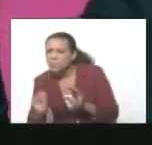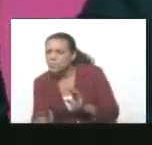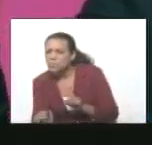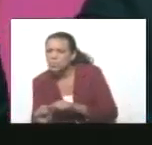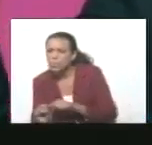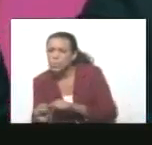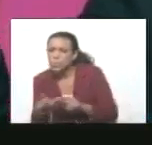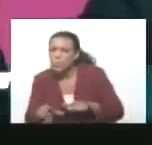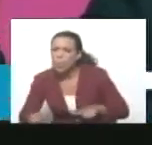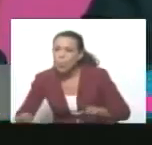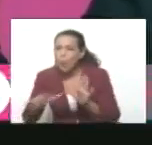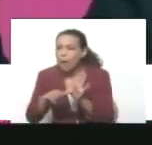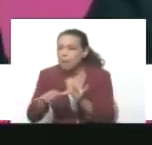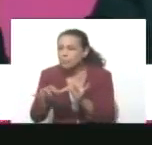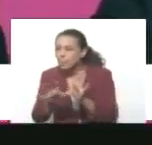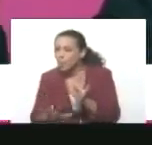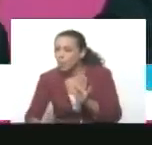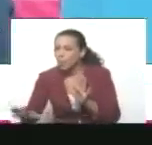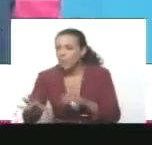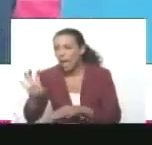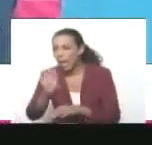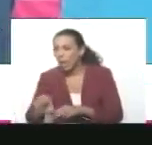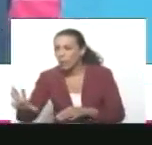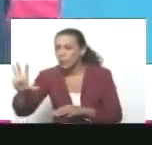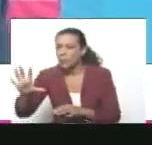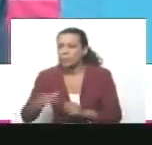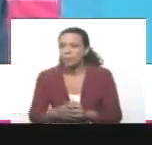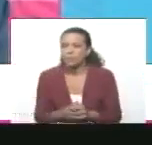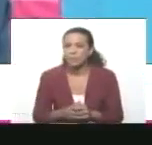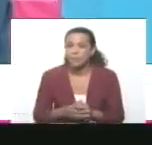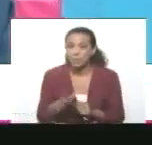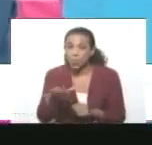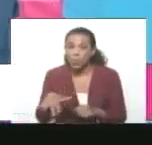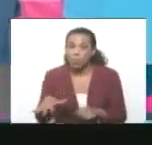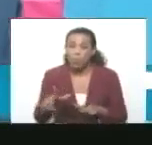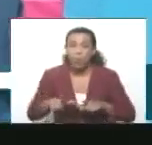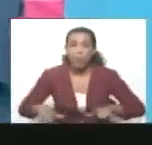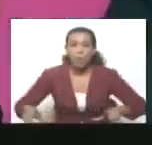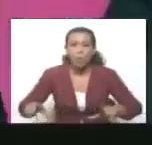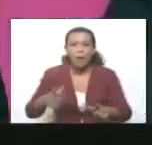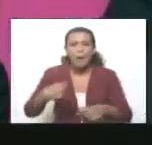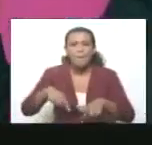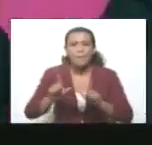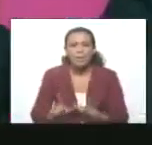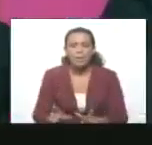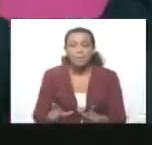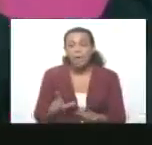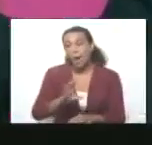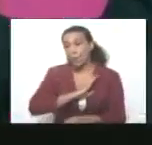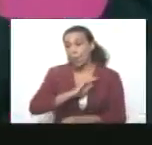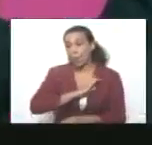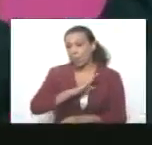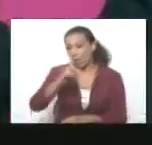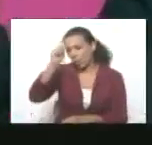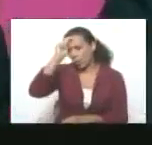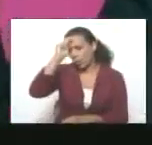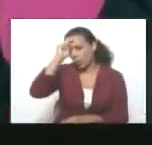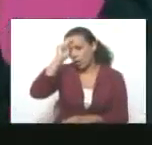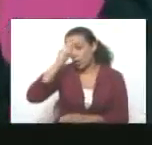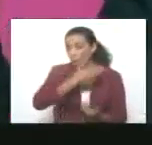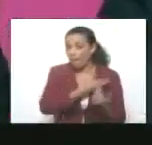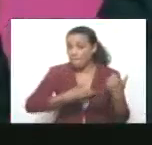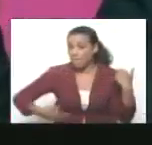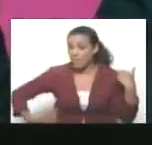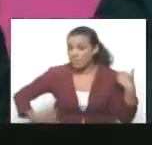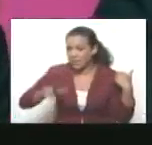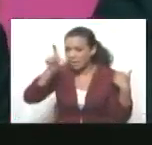eres mediterráneo, pues. Exactamente. ¿Qué es el Musiat? Musiat es una cámara, sede principal, que está en Turquía. Y cuando el presidente Erdogan